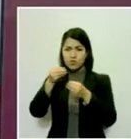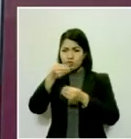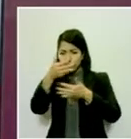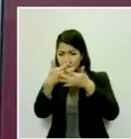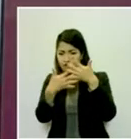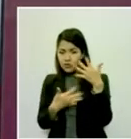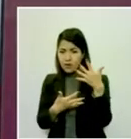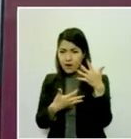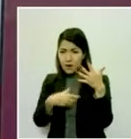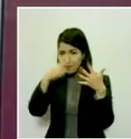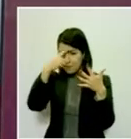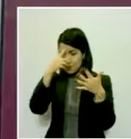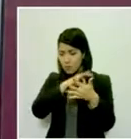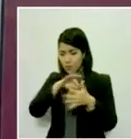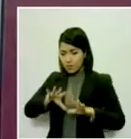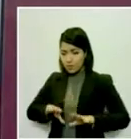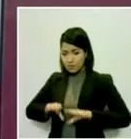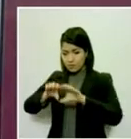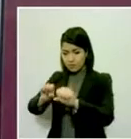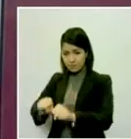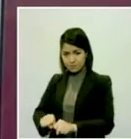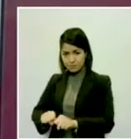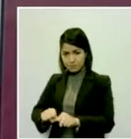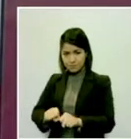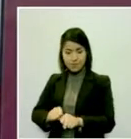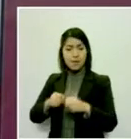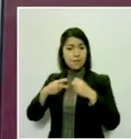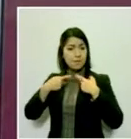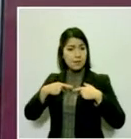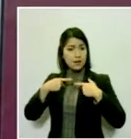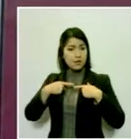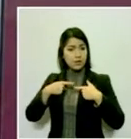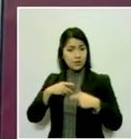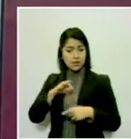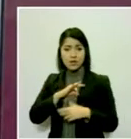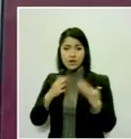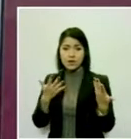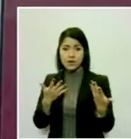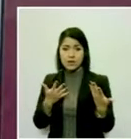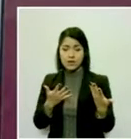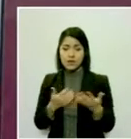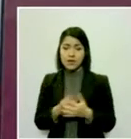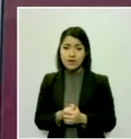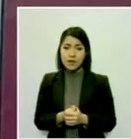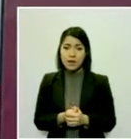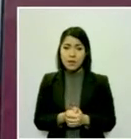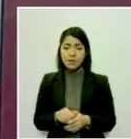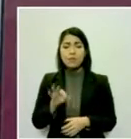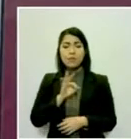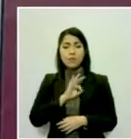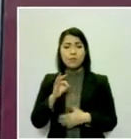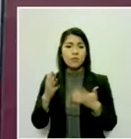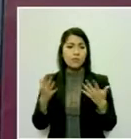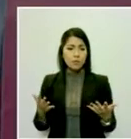para cumplimentar todo lo que debe hacerse para órdenes